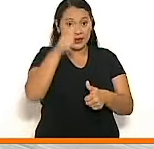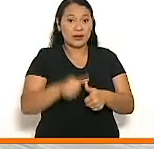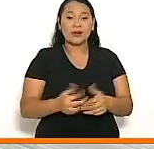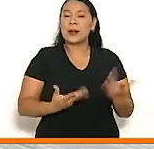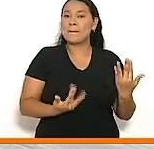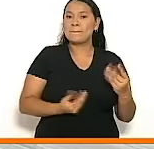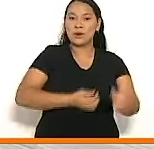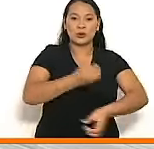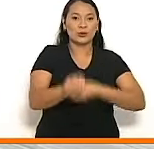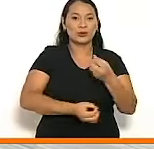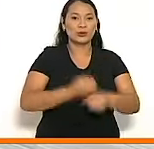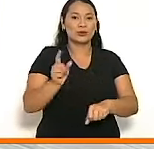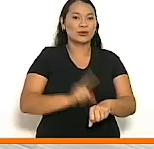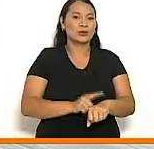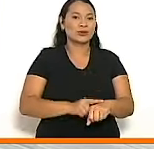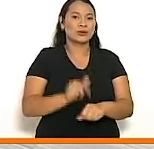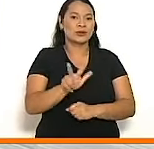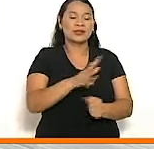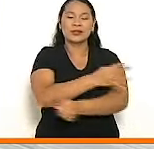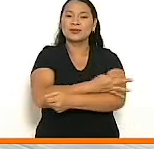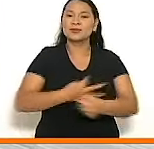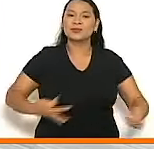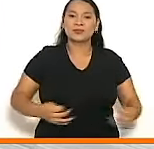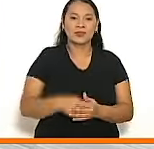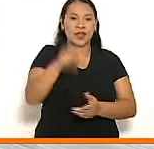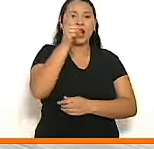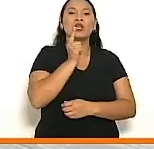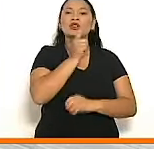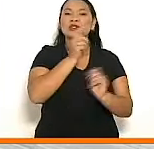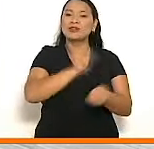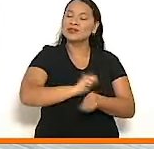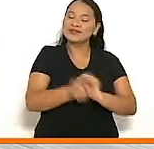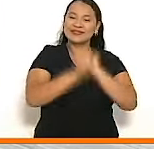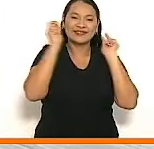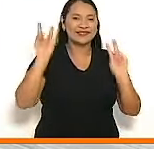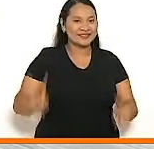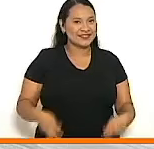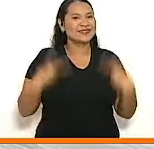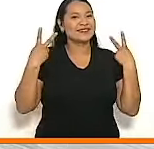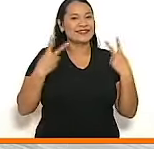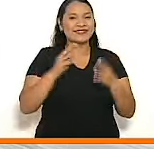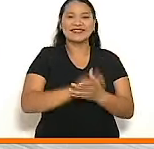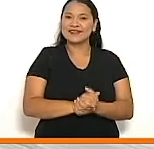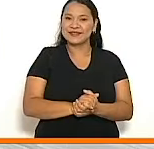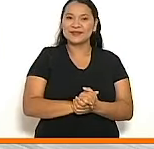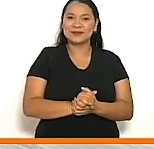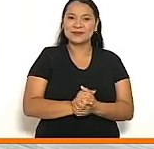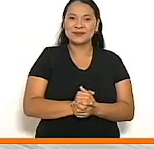esperamos en nuestro sorteo de las 3 de la tarde. ¡Loto! ¡Te cambia la vida!